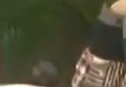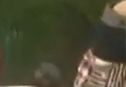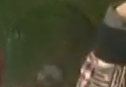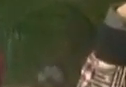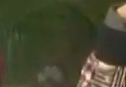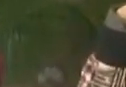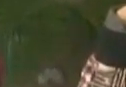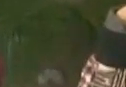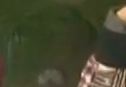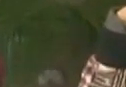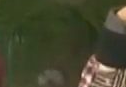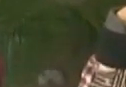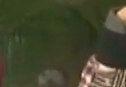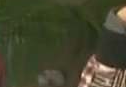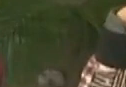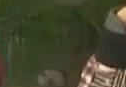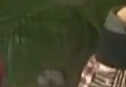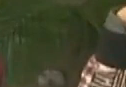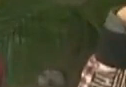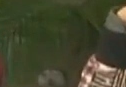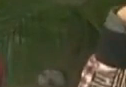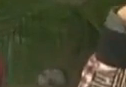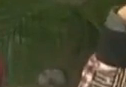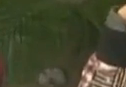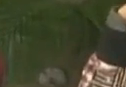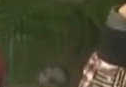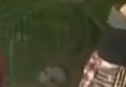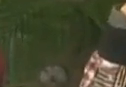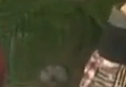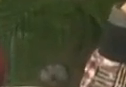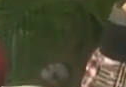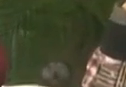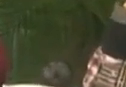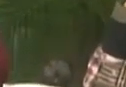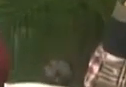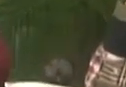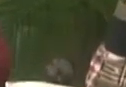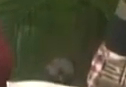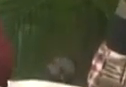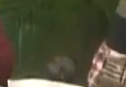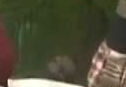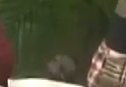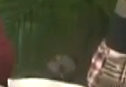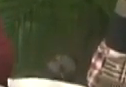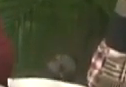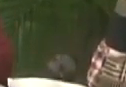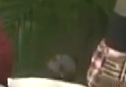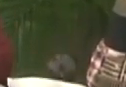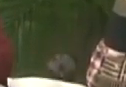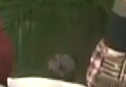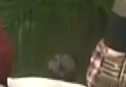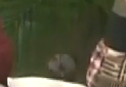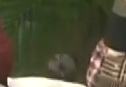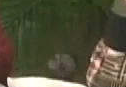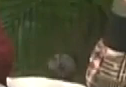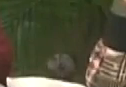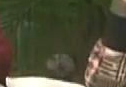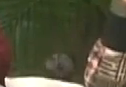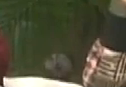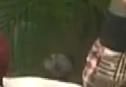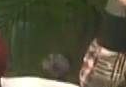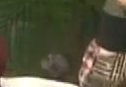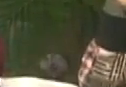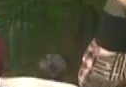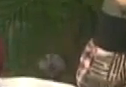el cumpleaños estoy dudando si voy a París O para dónde voy pues concilita que dice silita